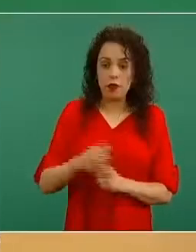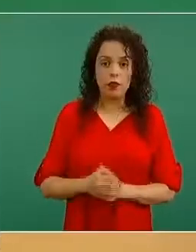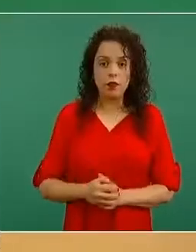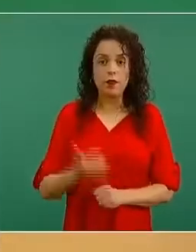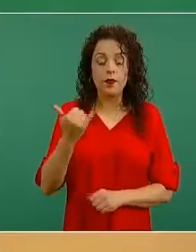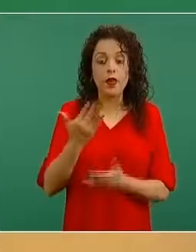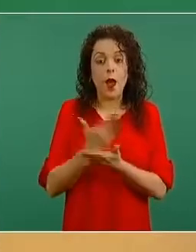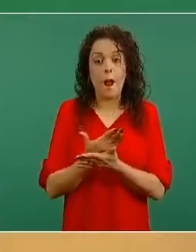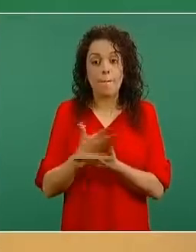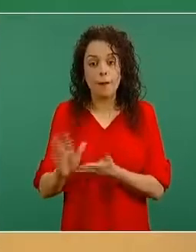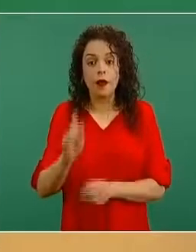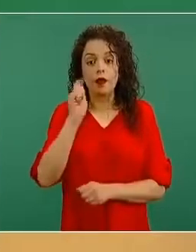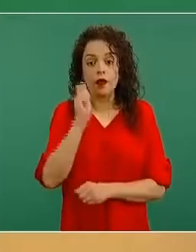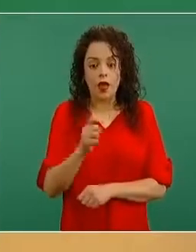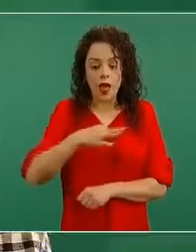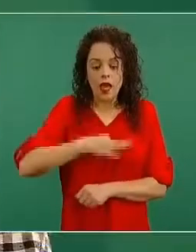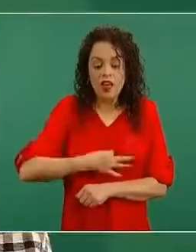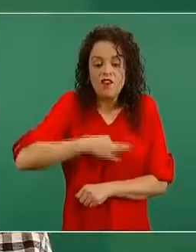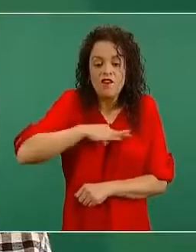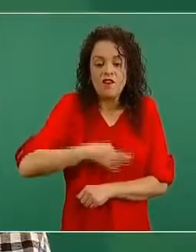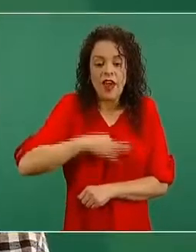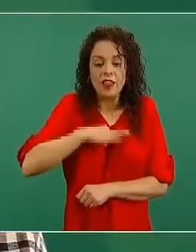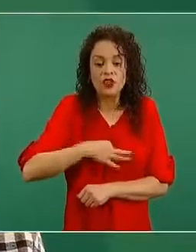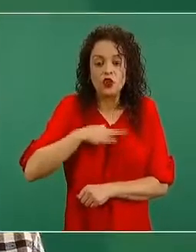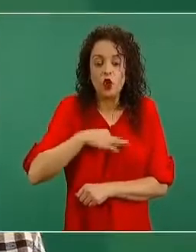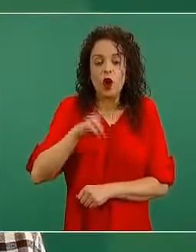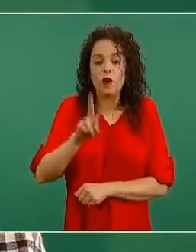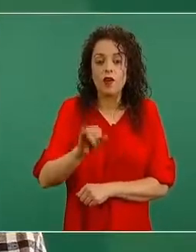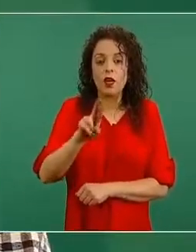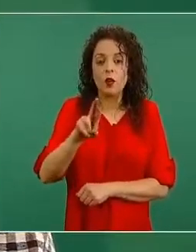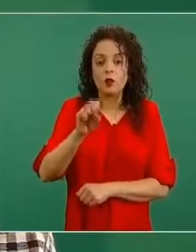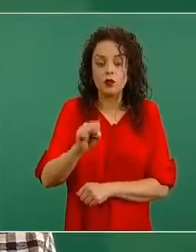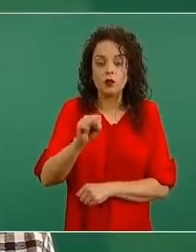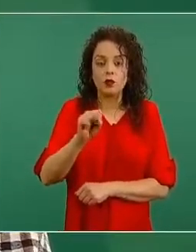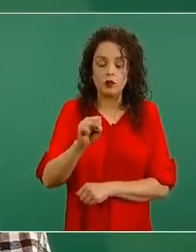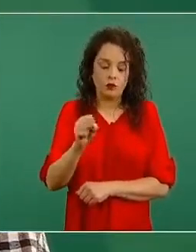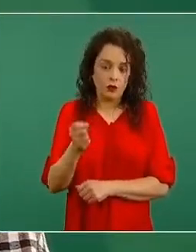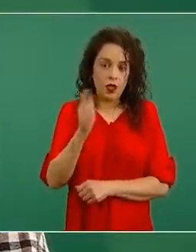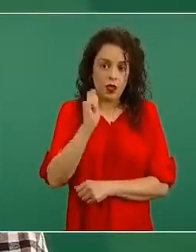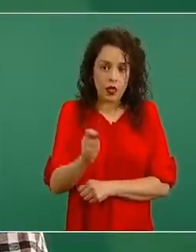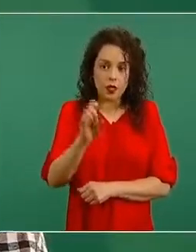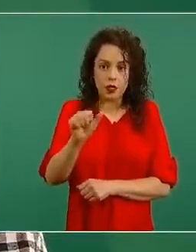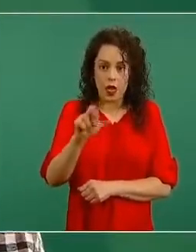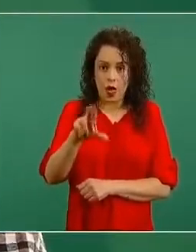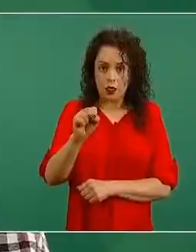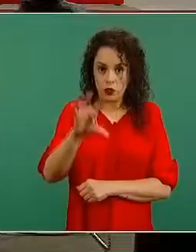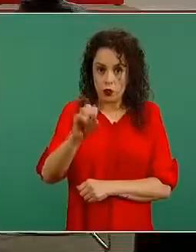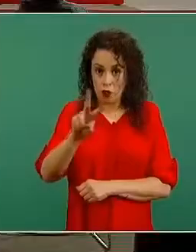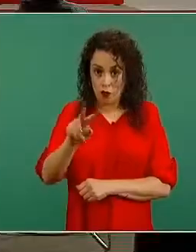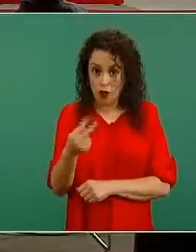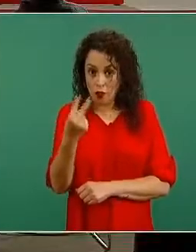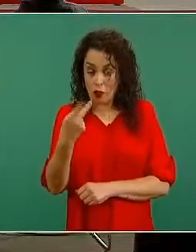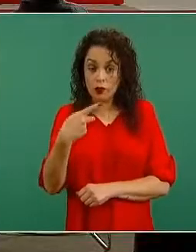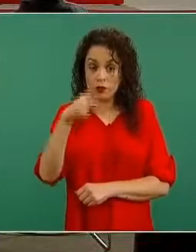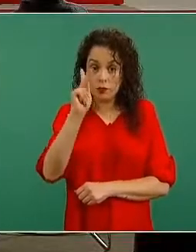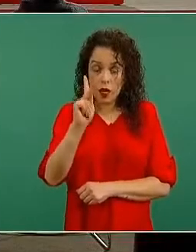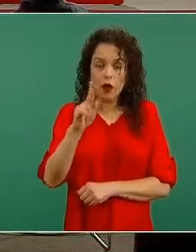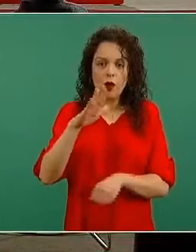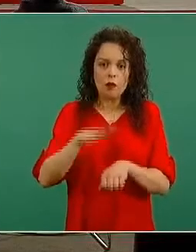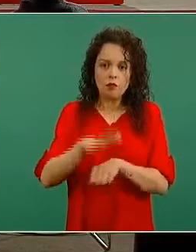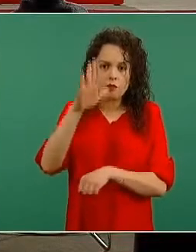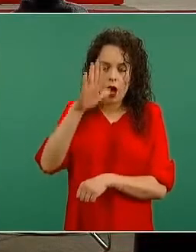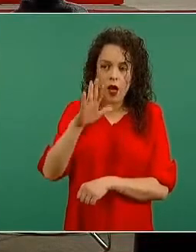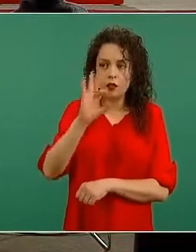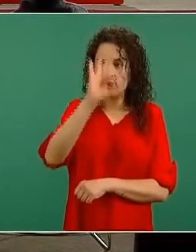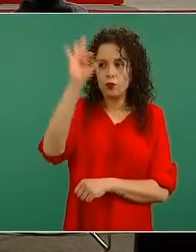más el diagnóstico de infección por el virus SARS-CoV-2. Pero un porcentaje sustantivo de las personas que se